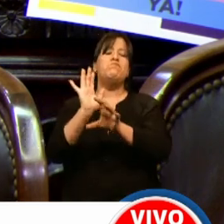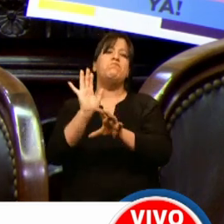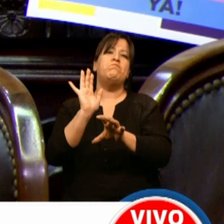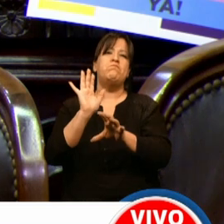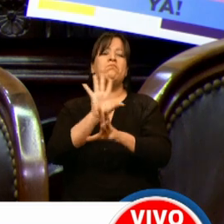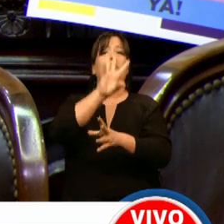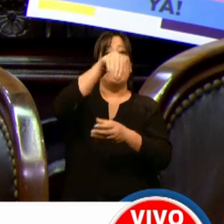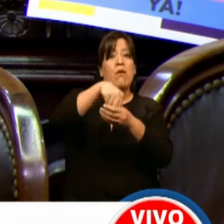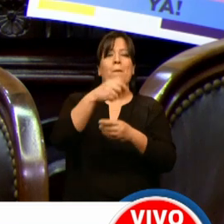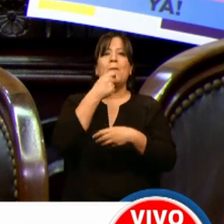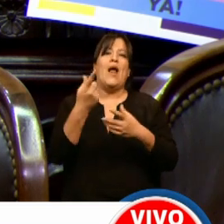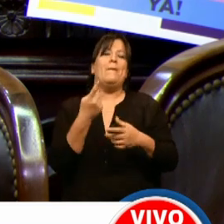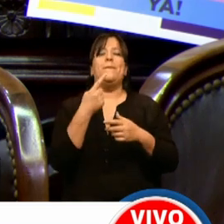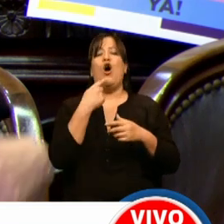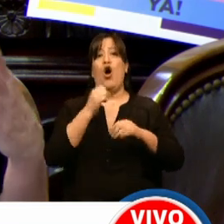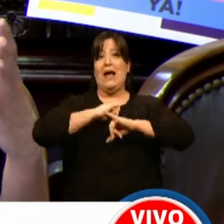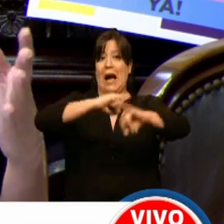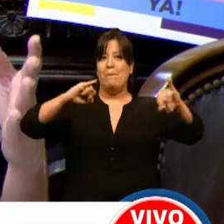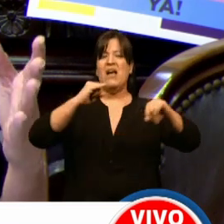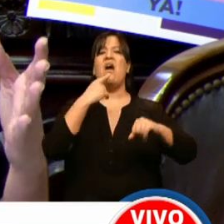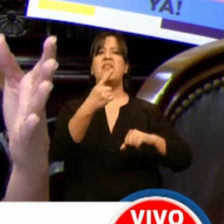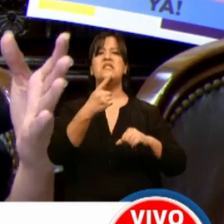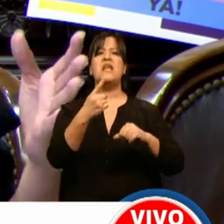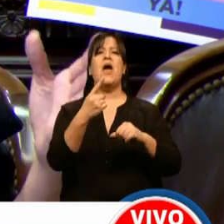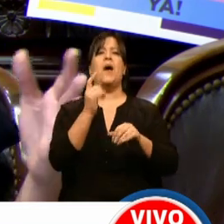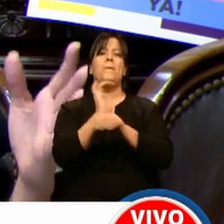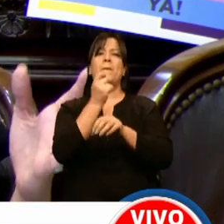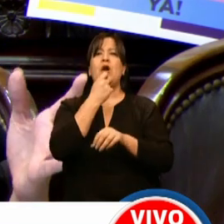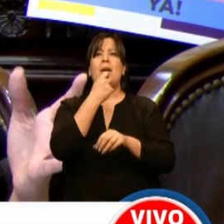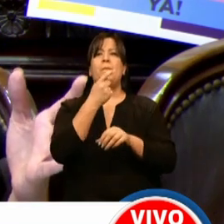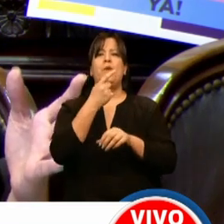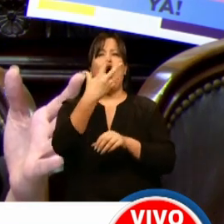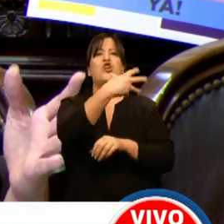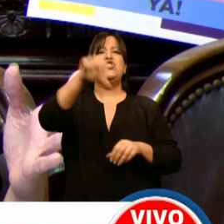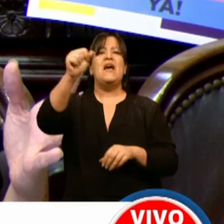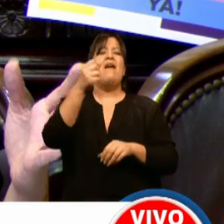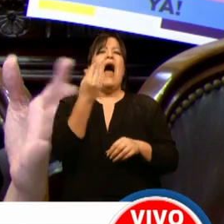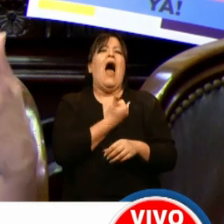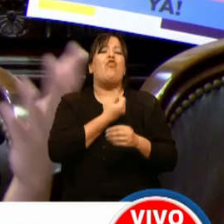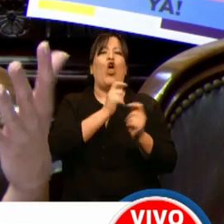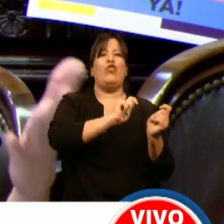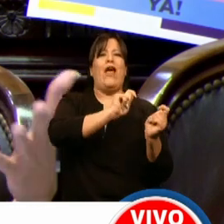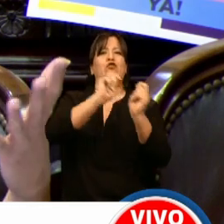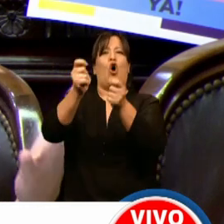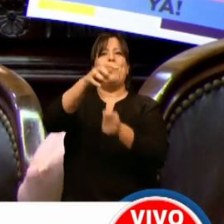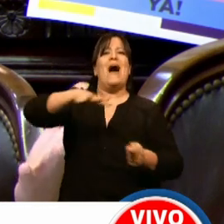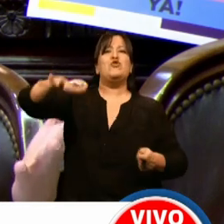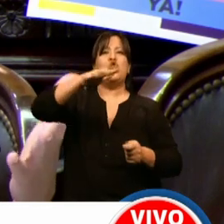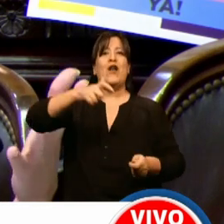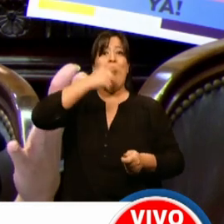cuando planteaban a donde iban a llevar la zona roja esa era la propuesta